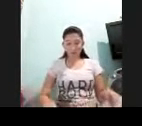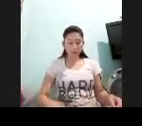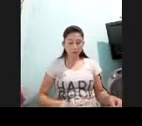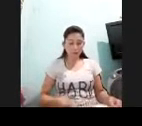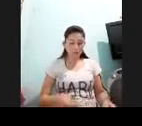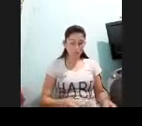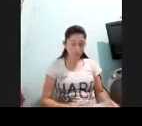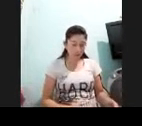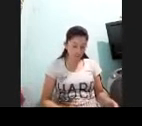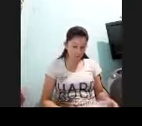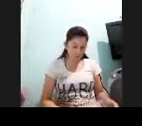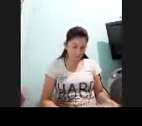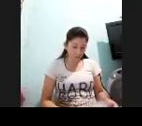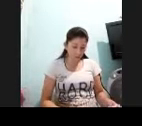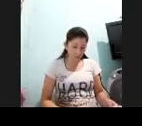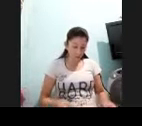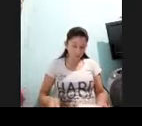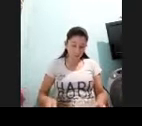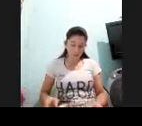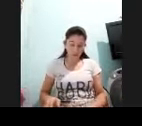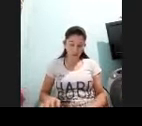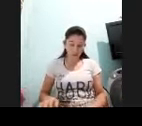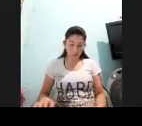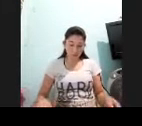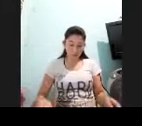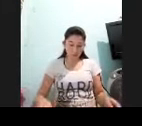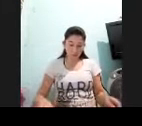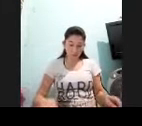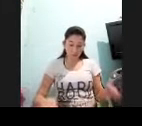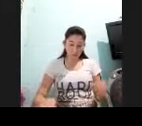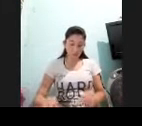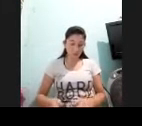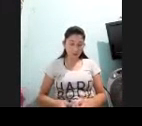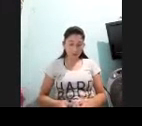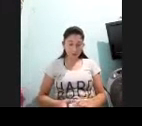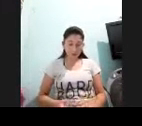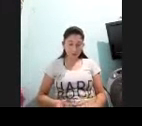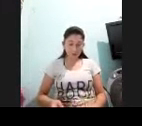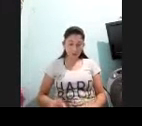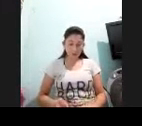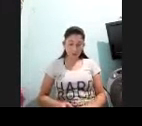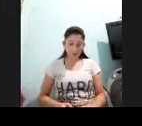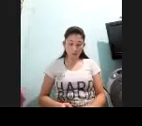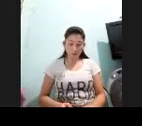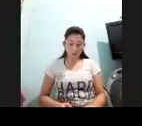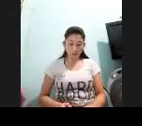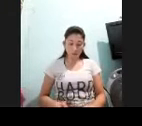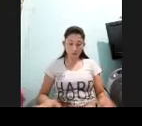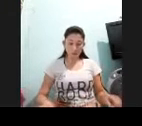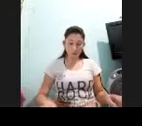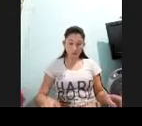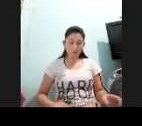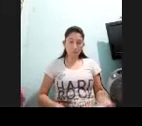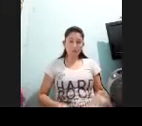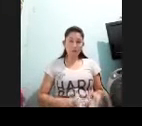Largo. Largo, yes. Que es A, ¿verdad? El sonido corto sería A. A. Very good. Estamos bien, estamos